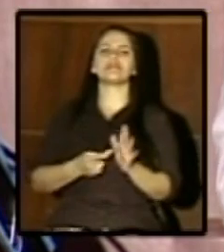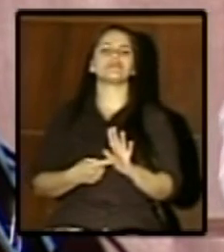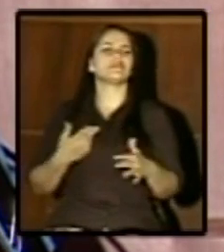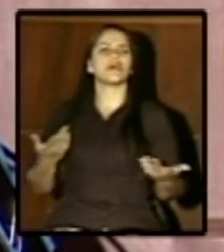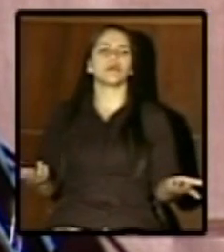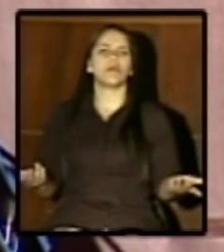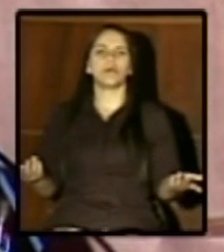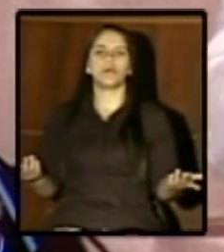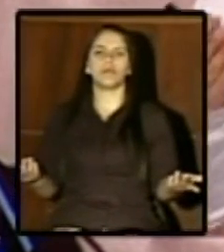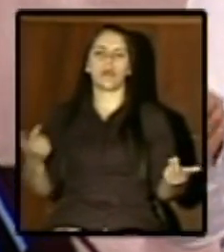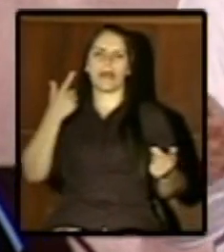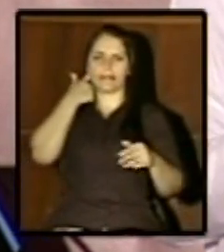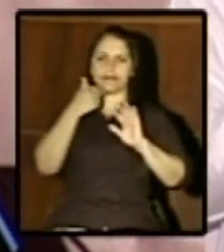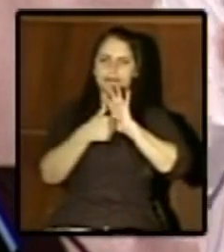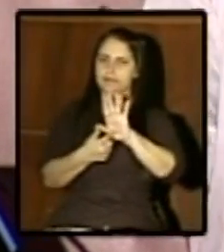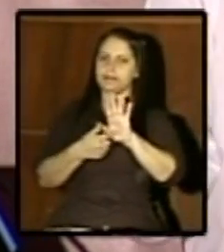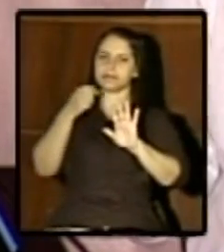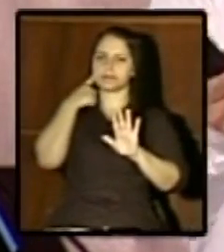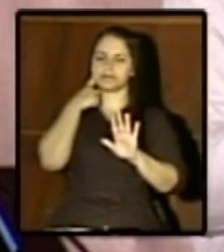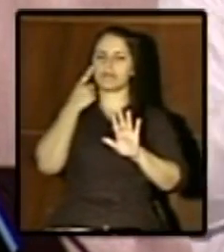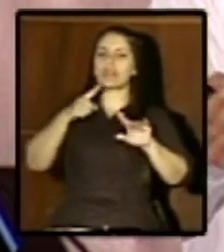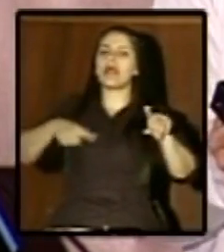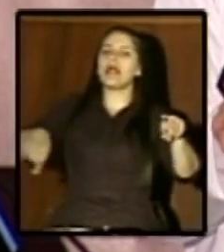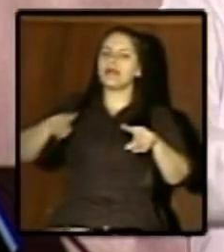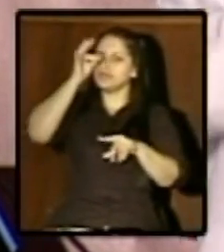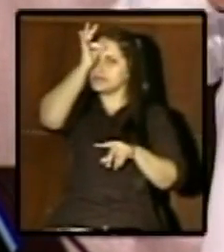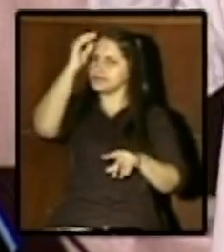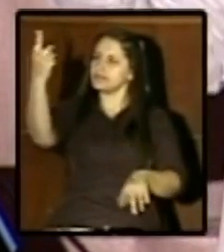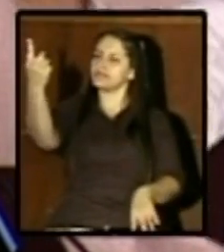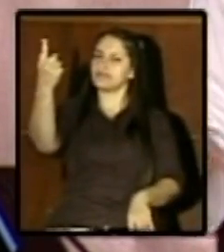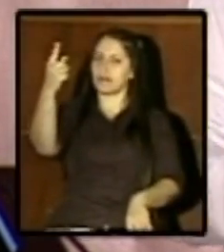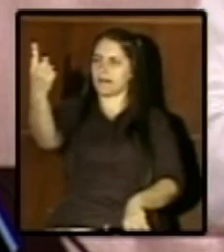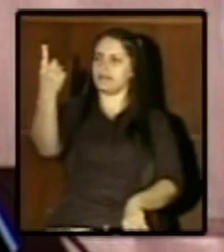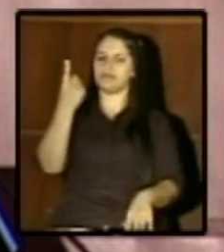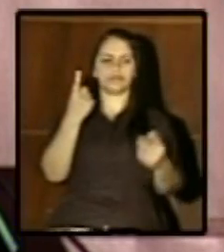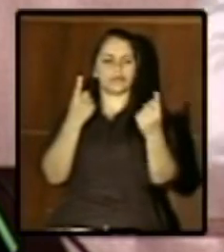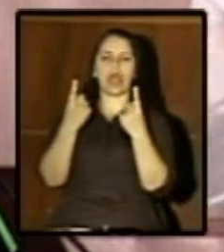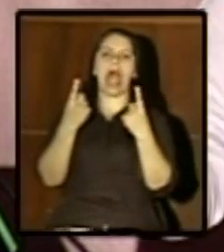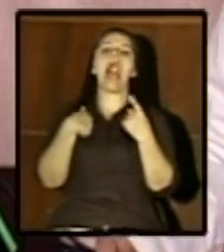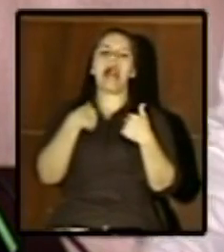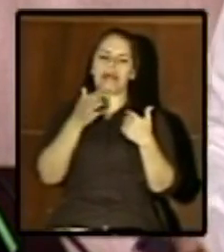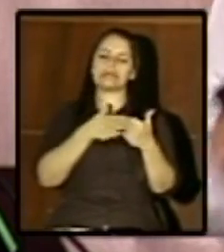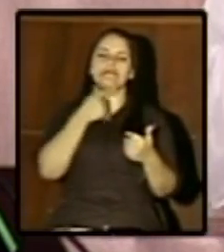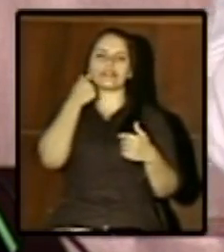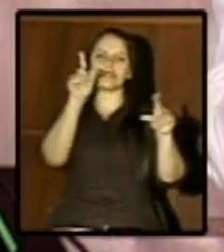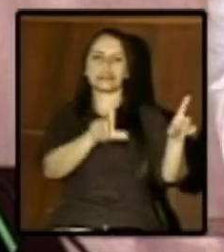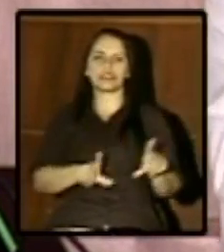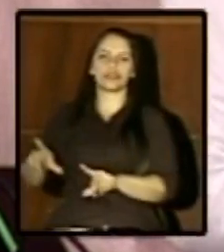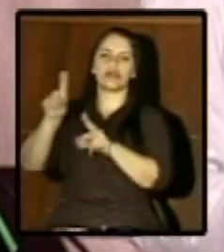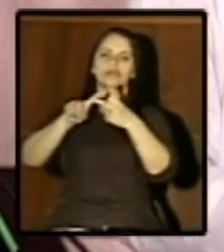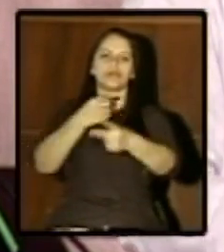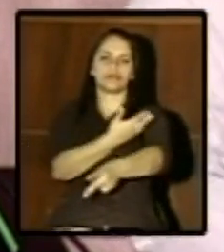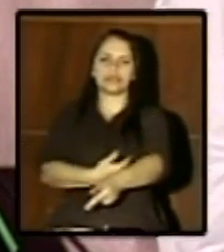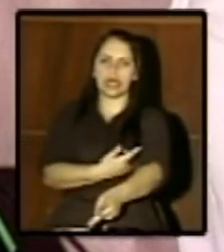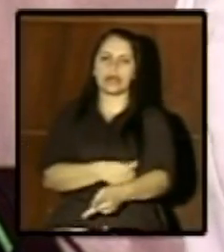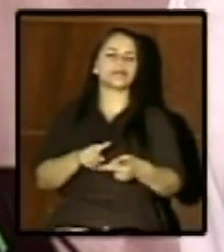y lo que se deja ver. Lo que nosotros vemos como médicos, eso es la clínica. Porque ya cuando uno quiere tipificar alguna enfermedad, acude a las pruebas